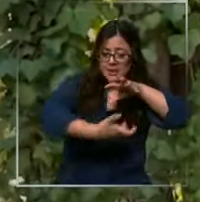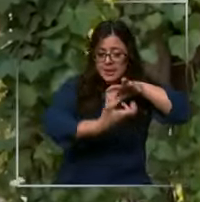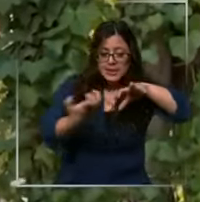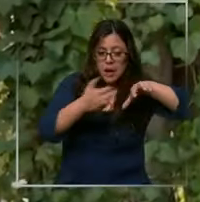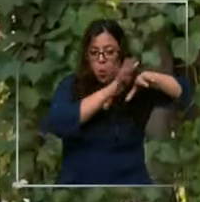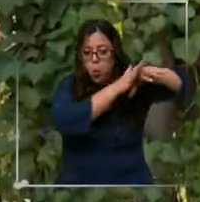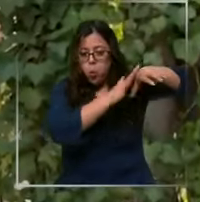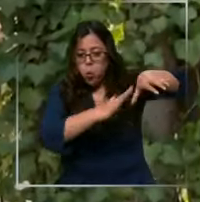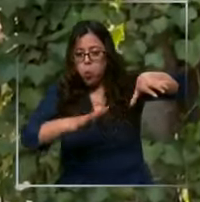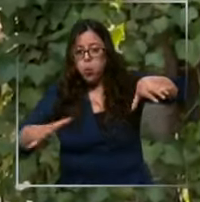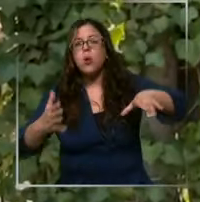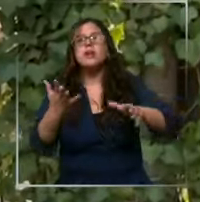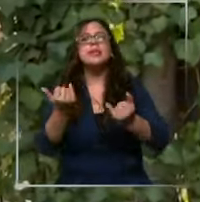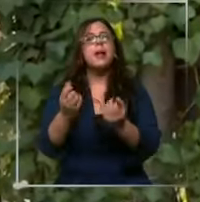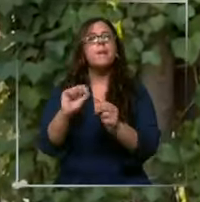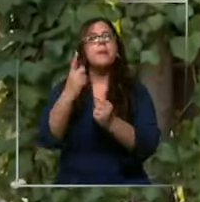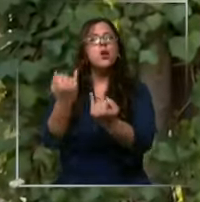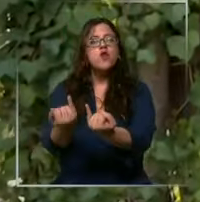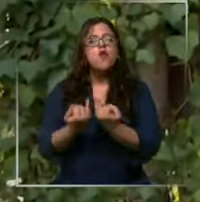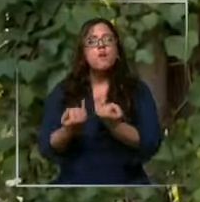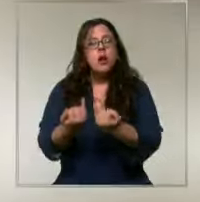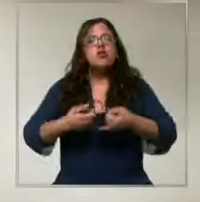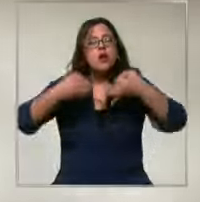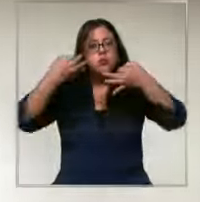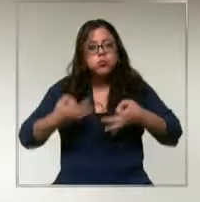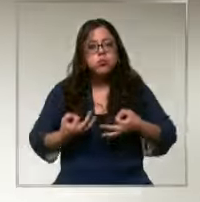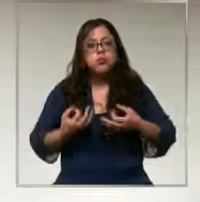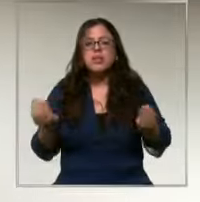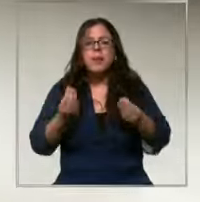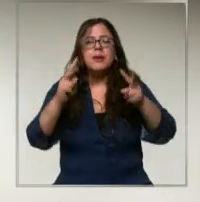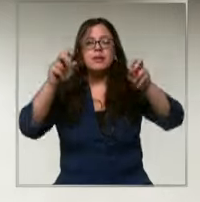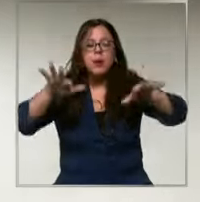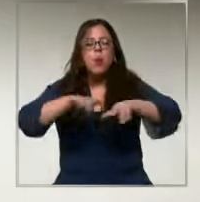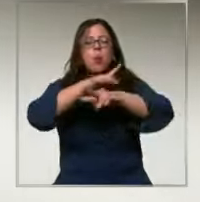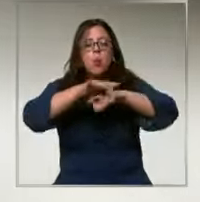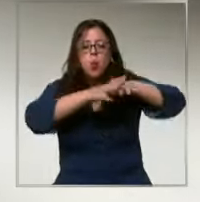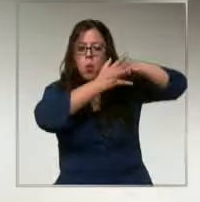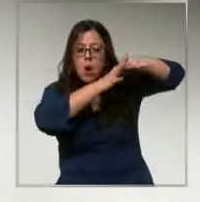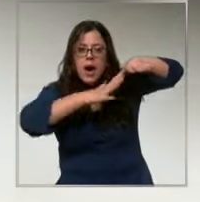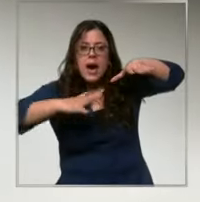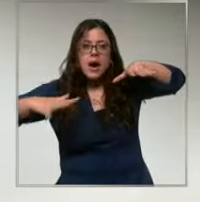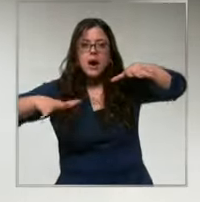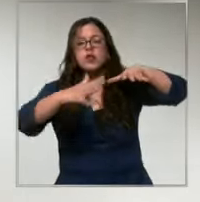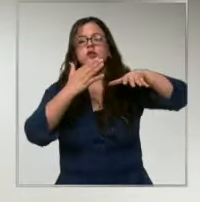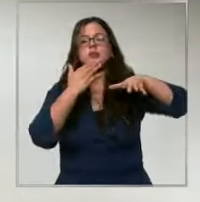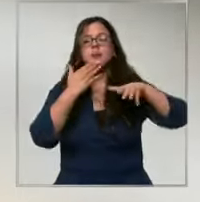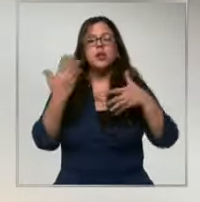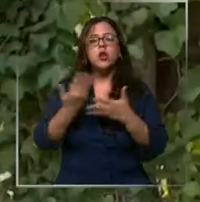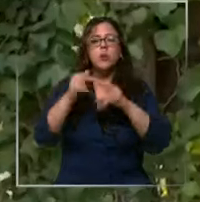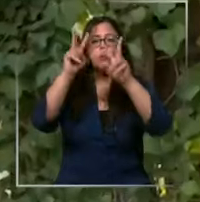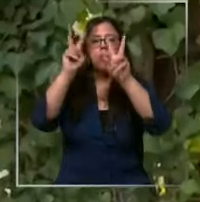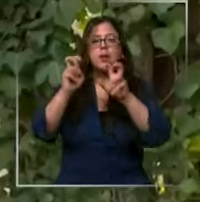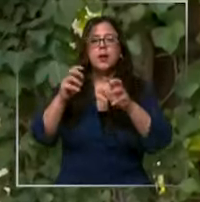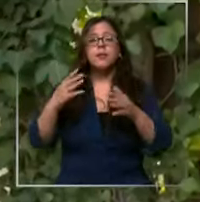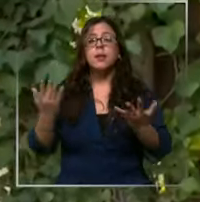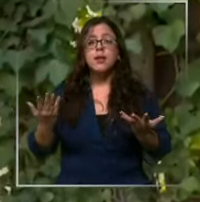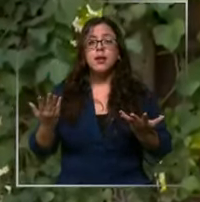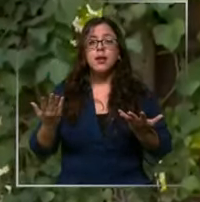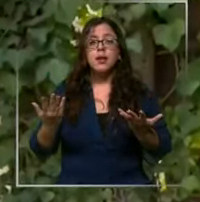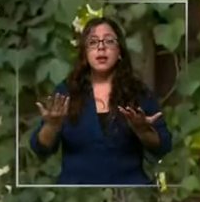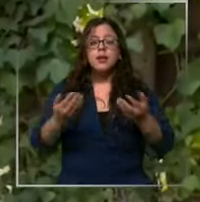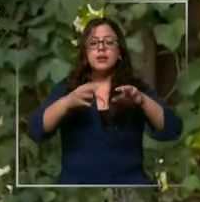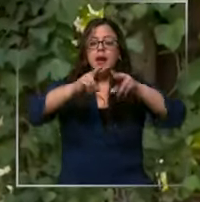en datos específicos de ese sitio, cómo se comportan las mareas, los ríos y cómo es la dinámica de la